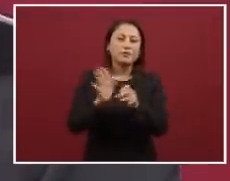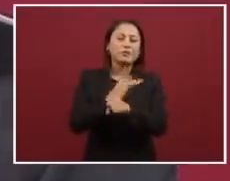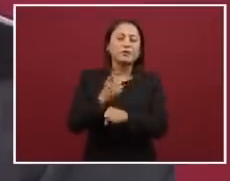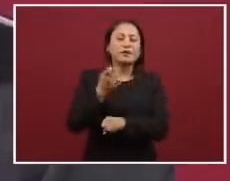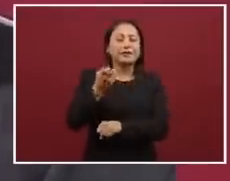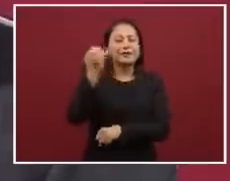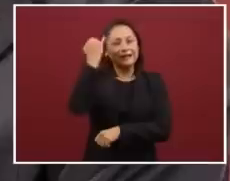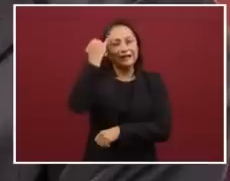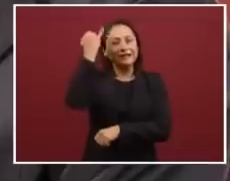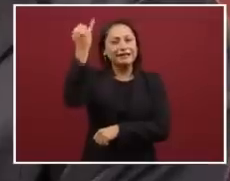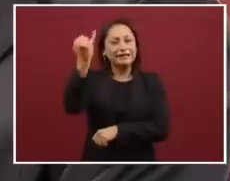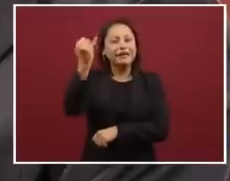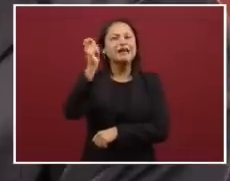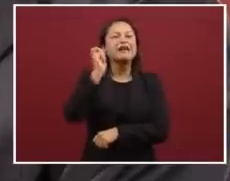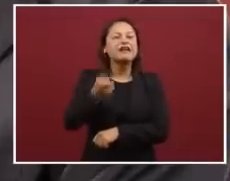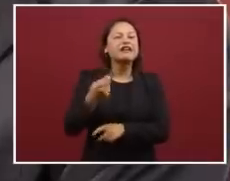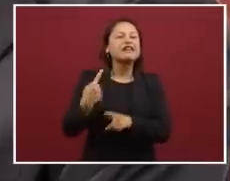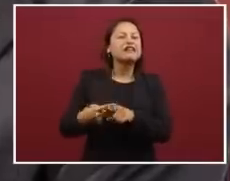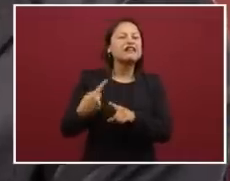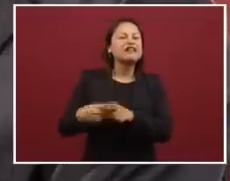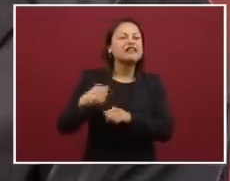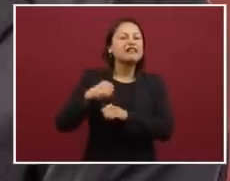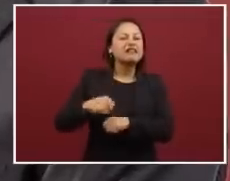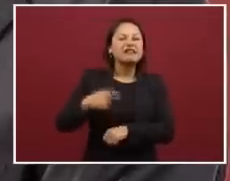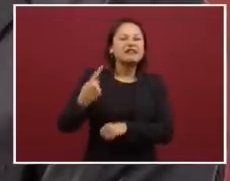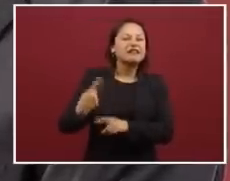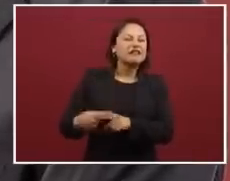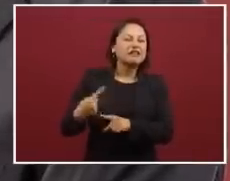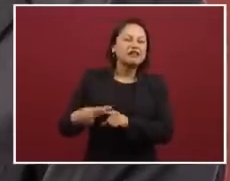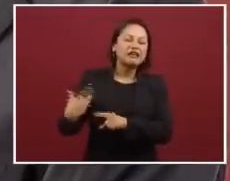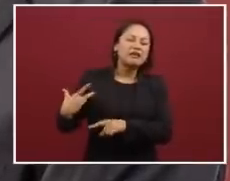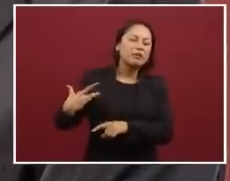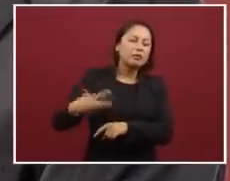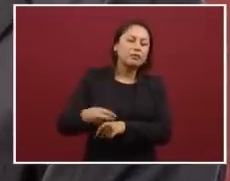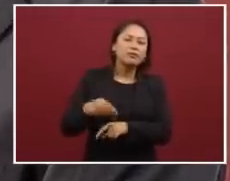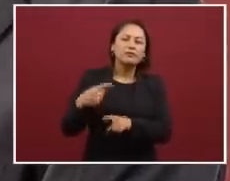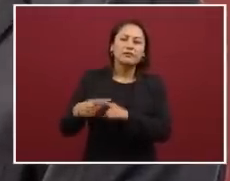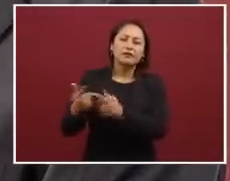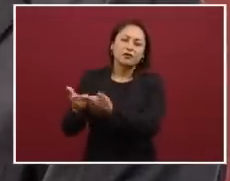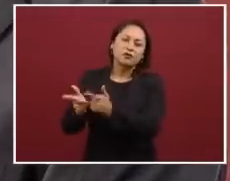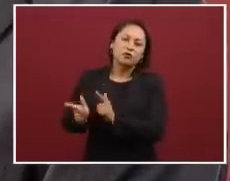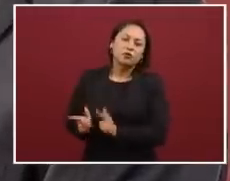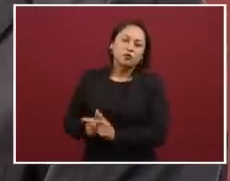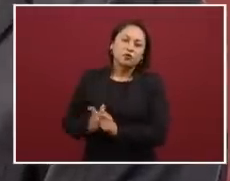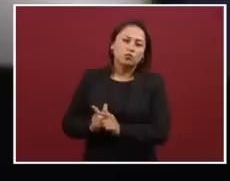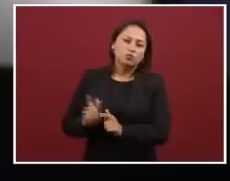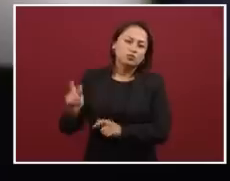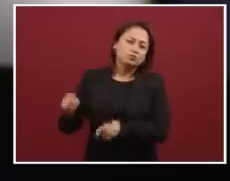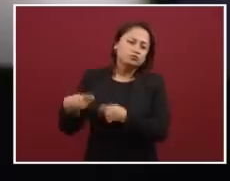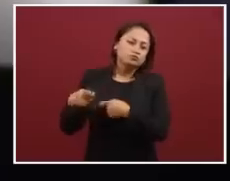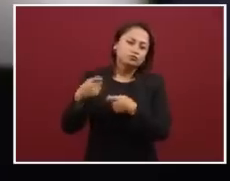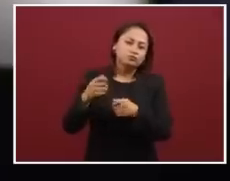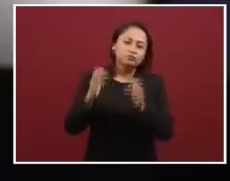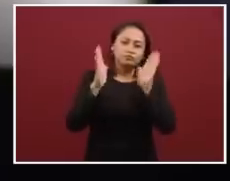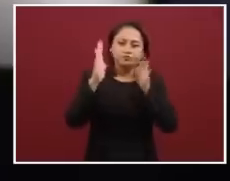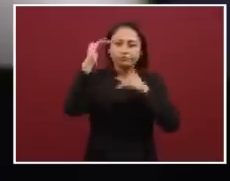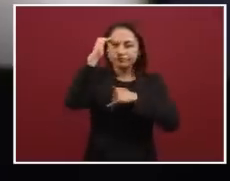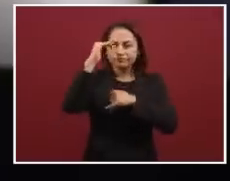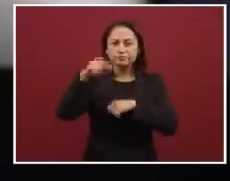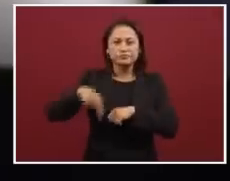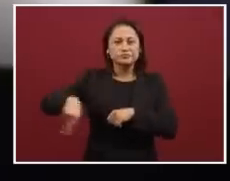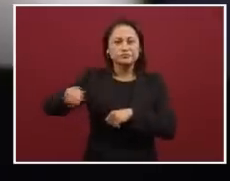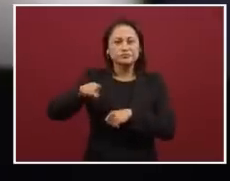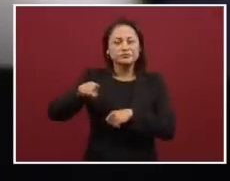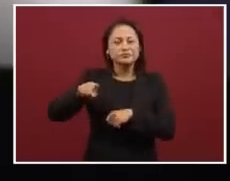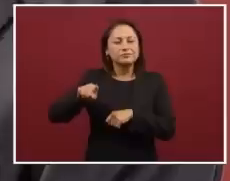al conservadurismo, a rechazar a los migrantes. Tienen una